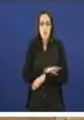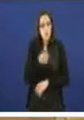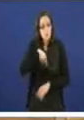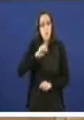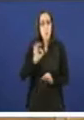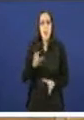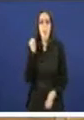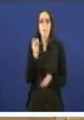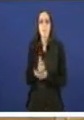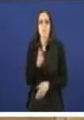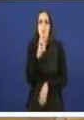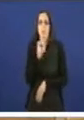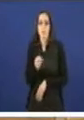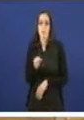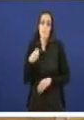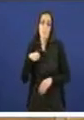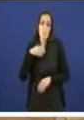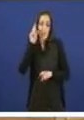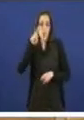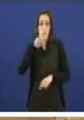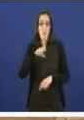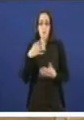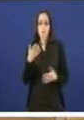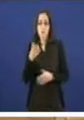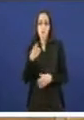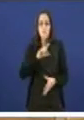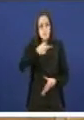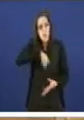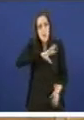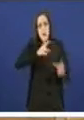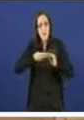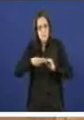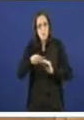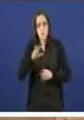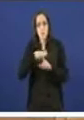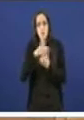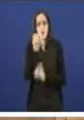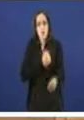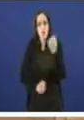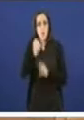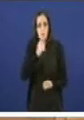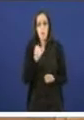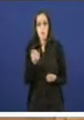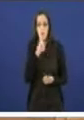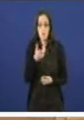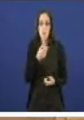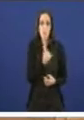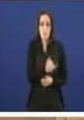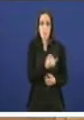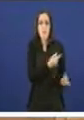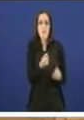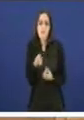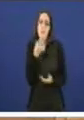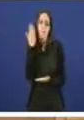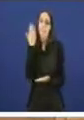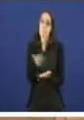educación e das actuais circunstancias económicas o está a facer desde a responsabilidade e desde a necesidade de pedir algúns sacrificios que na